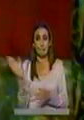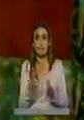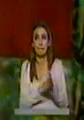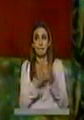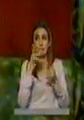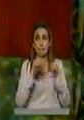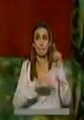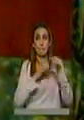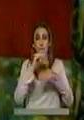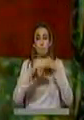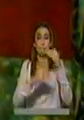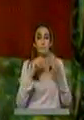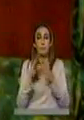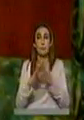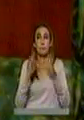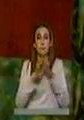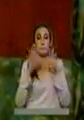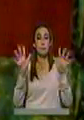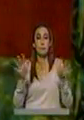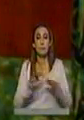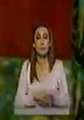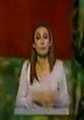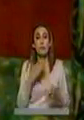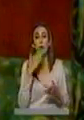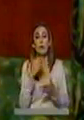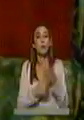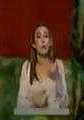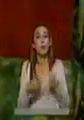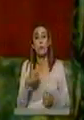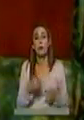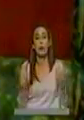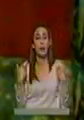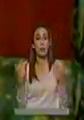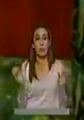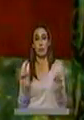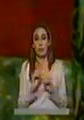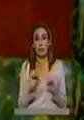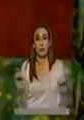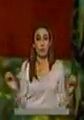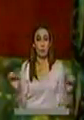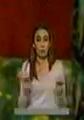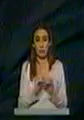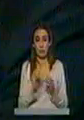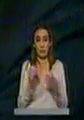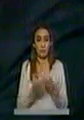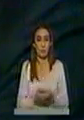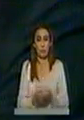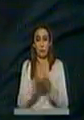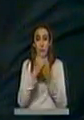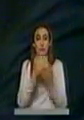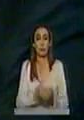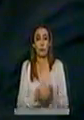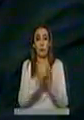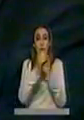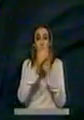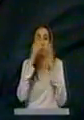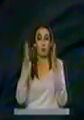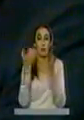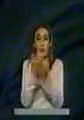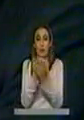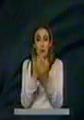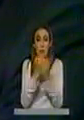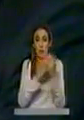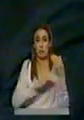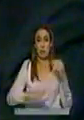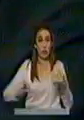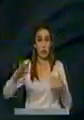edad y sus alrededores, es de que muchas veces no tenemos el recurso para crear esa idea maravillosa que